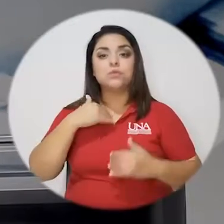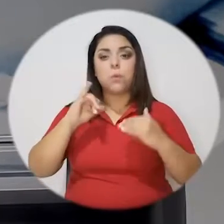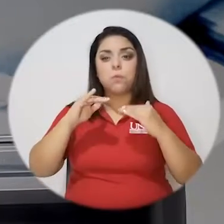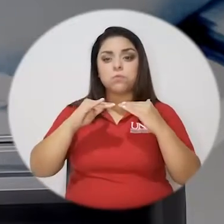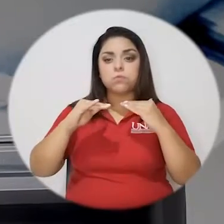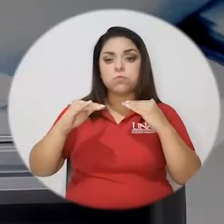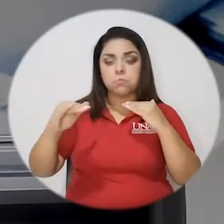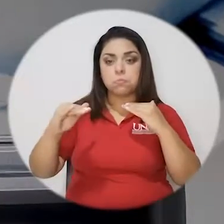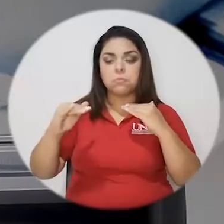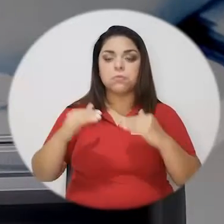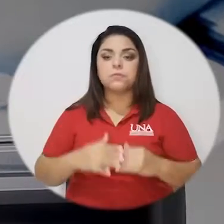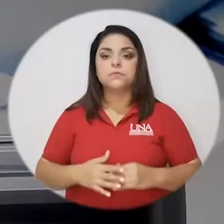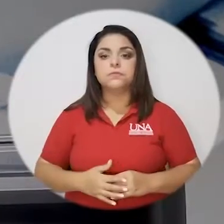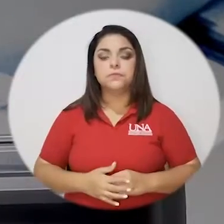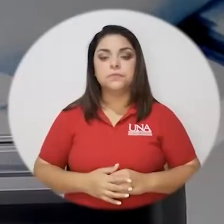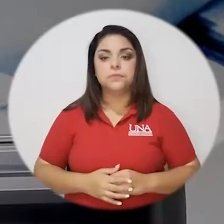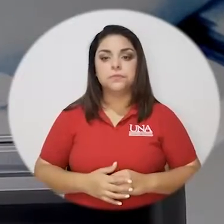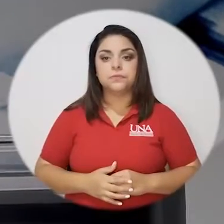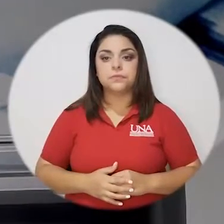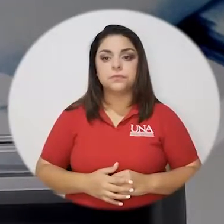pero que